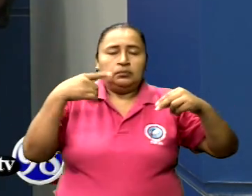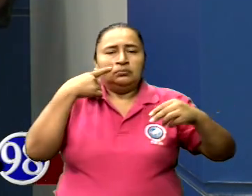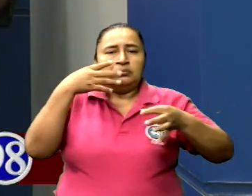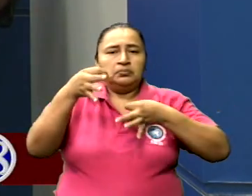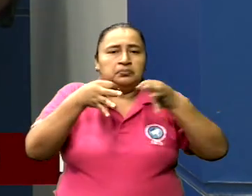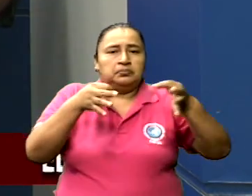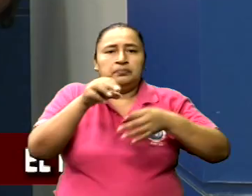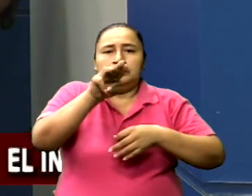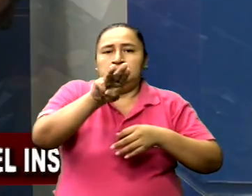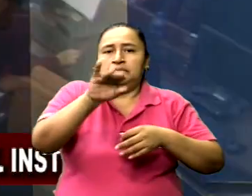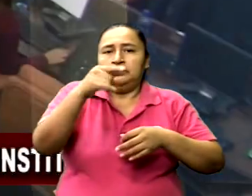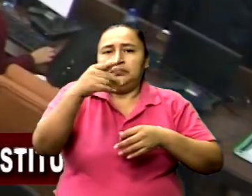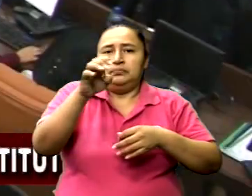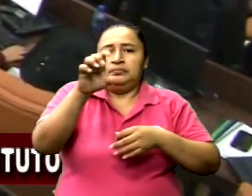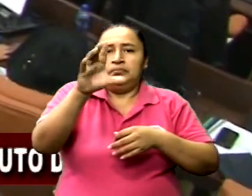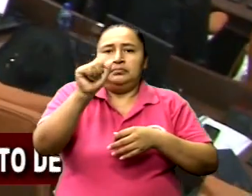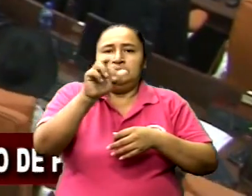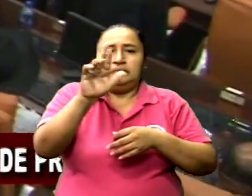Miguel Carranza.